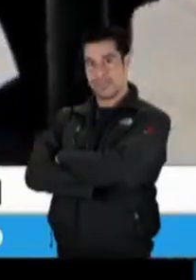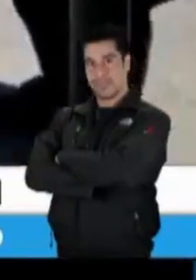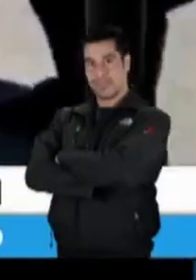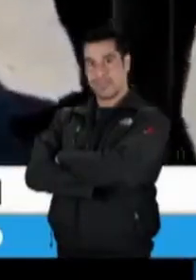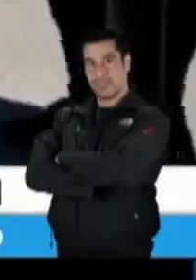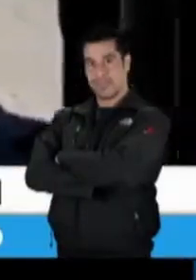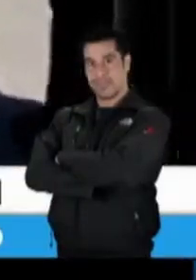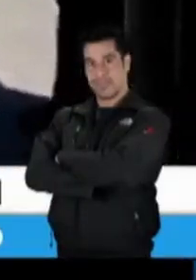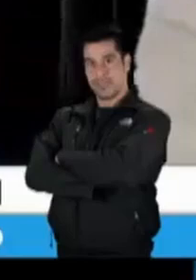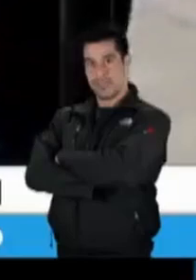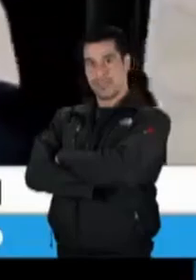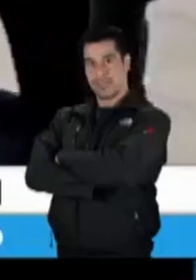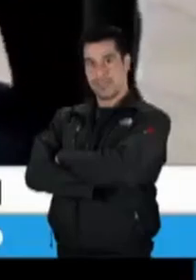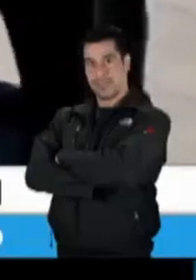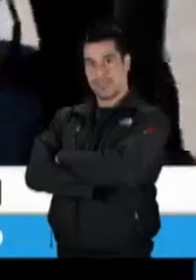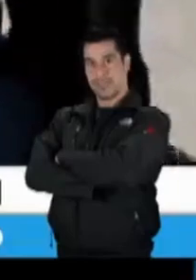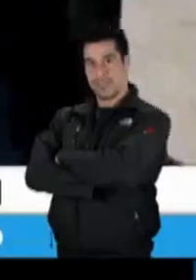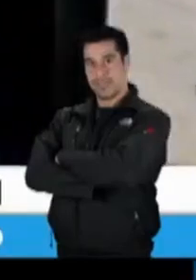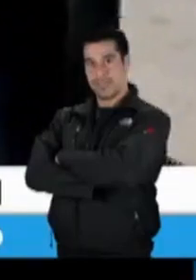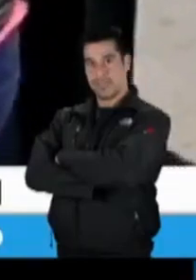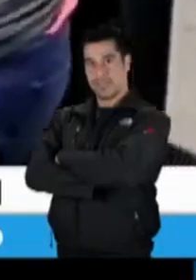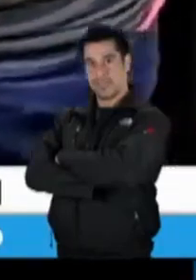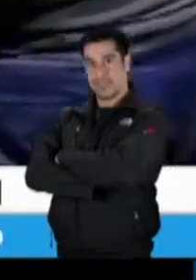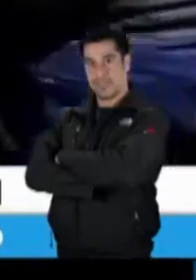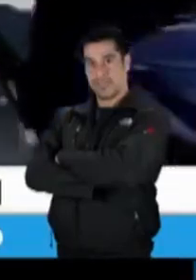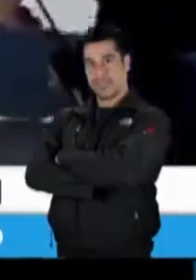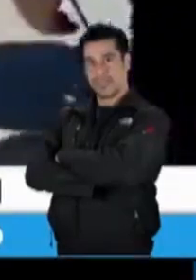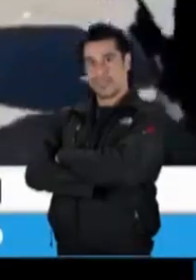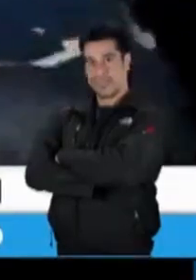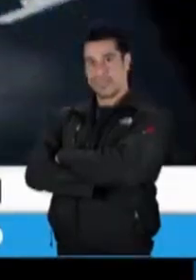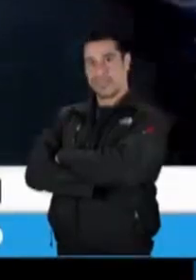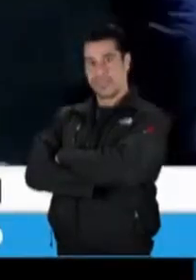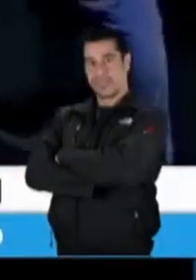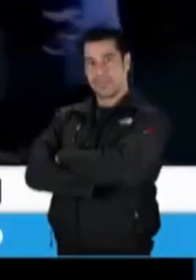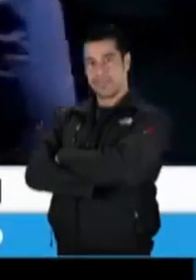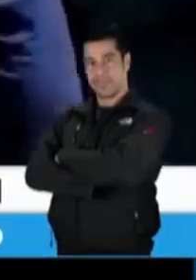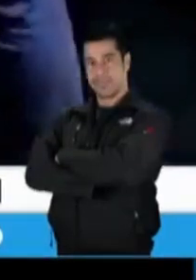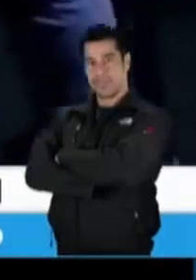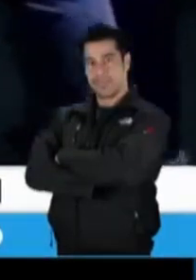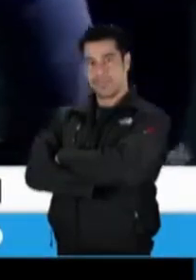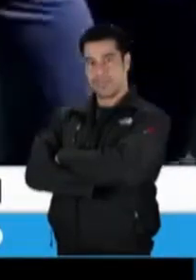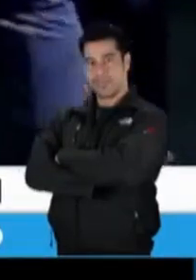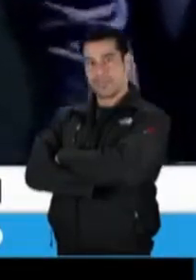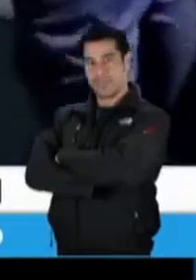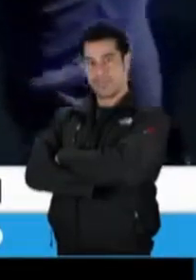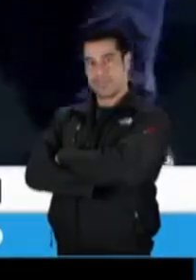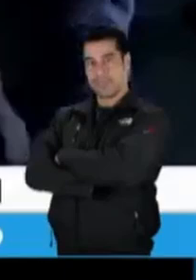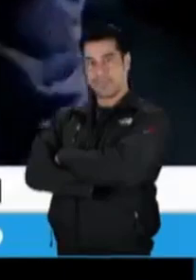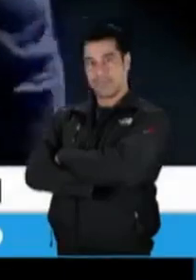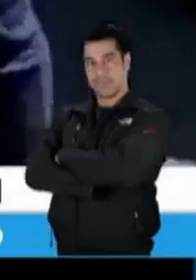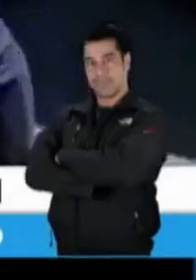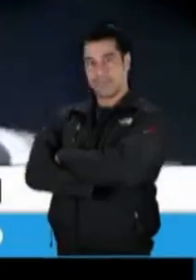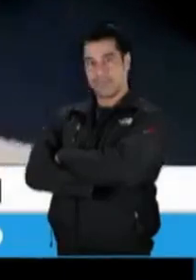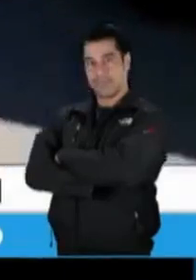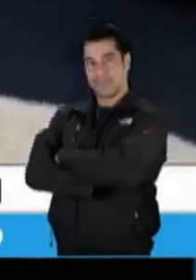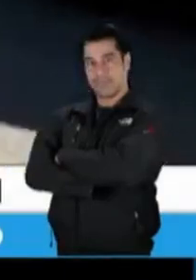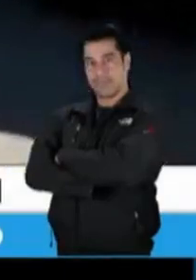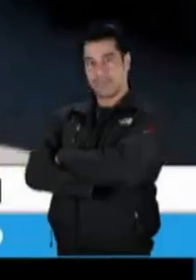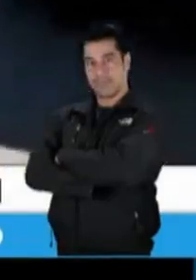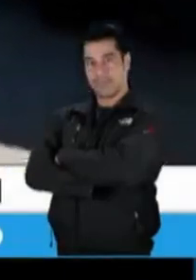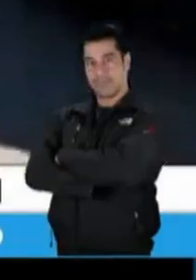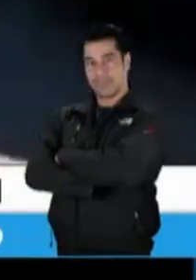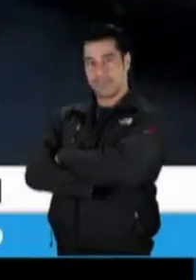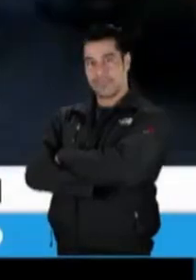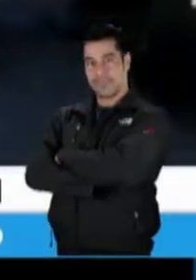comenzaran a disparar contra un local de eventos clandestinos que funciona como after, acá, en este lugar, en la calle